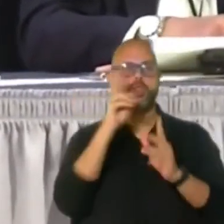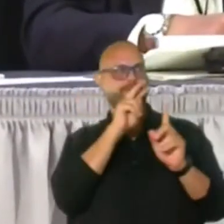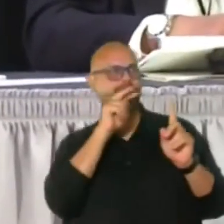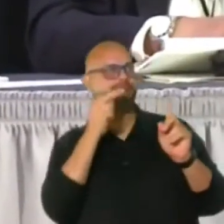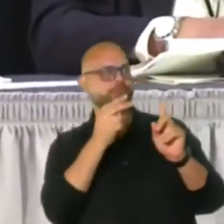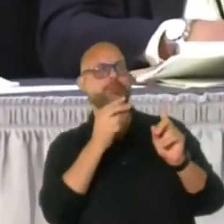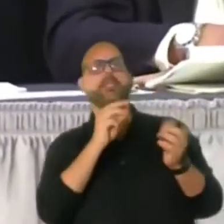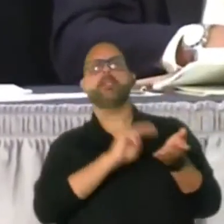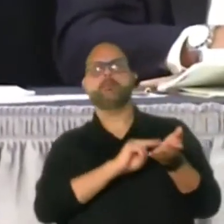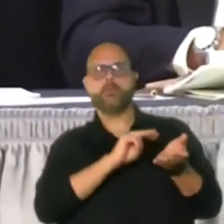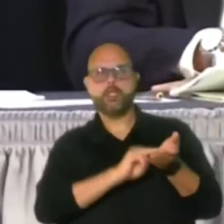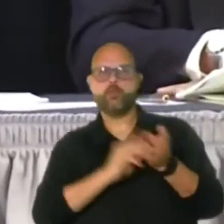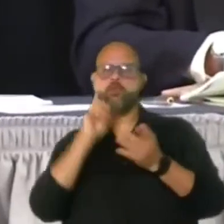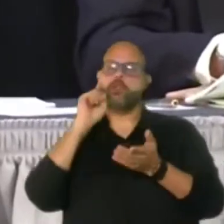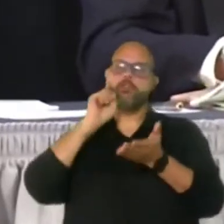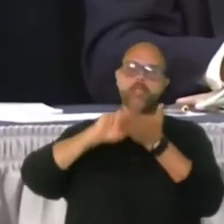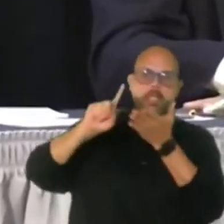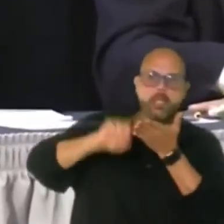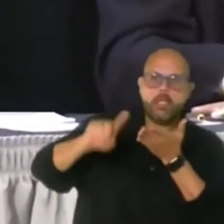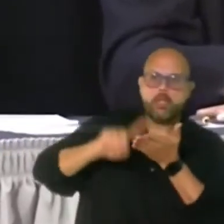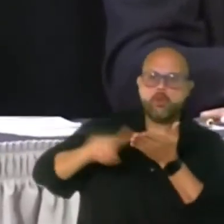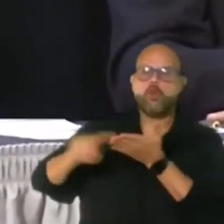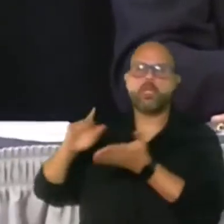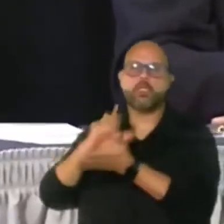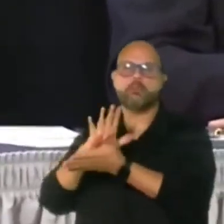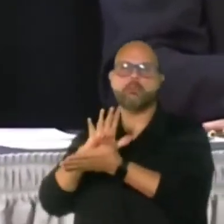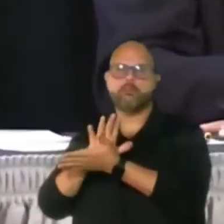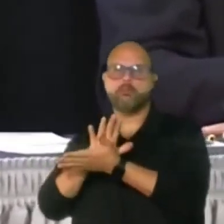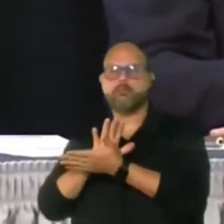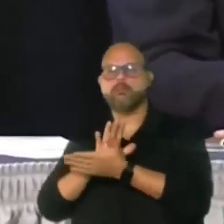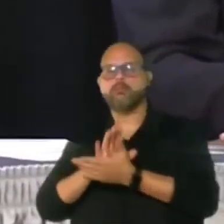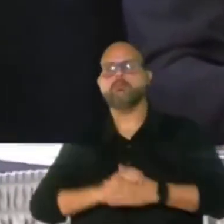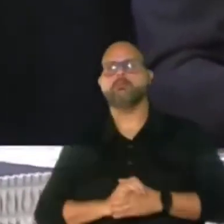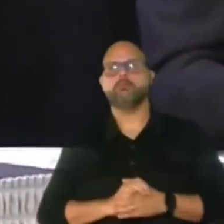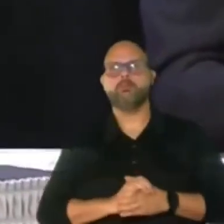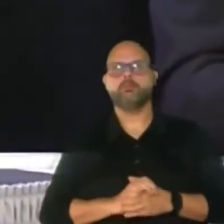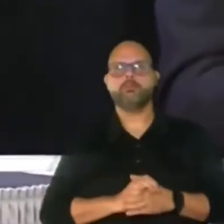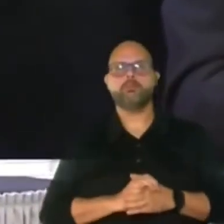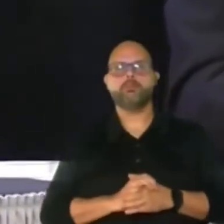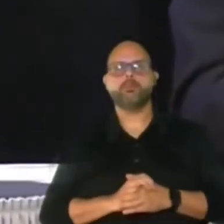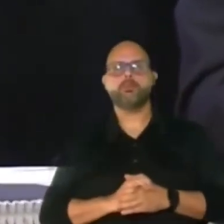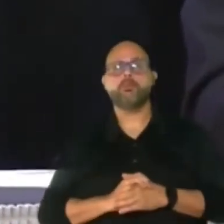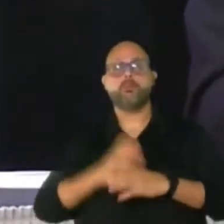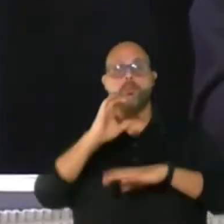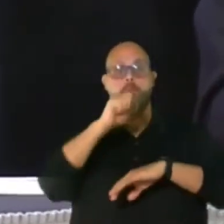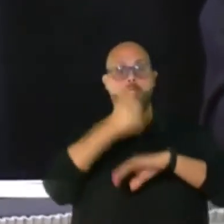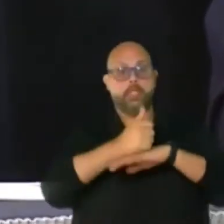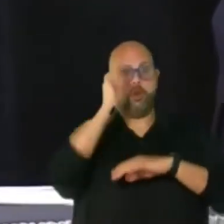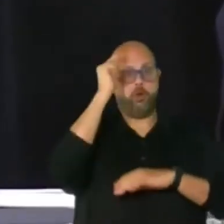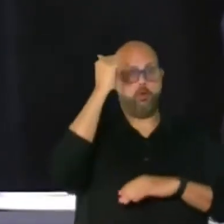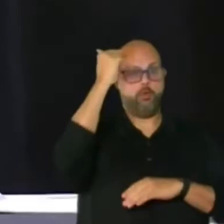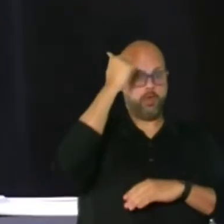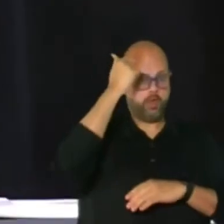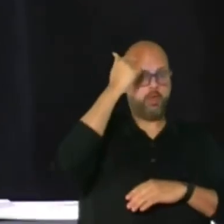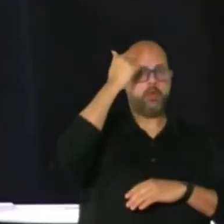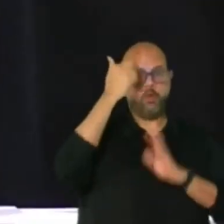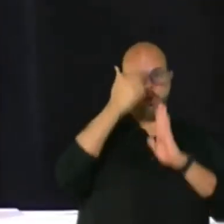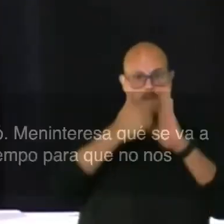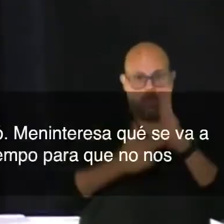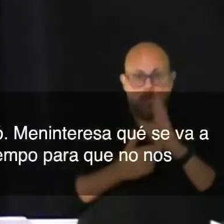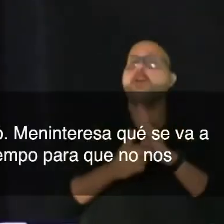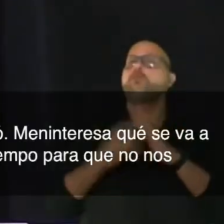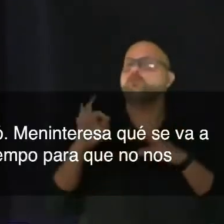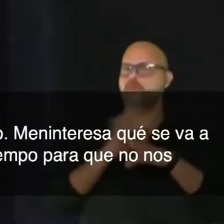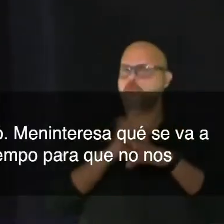investigadores y de la academia. Así que las estrategias implementadas por el gobierno han funcionado para proteger vida y mantener